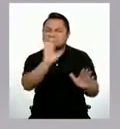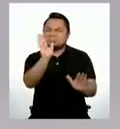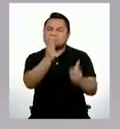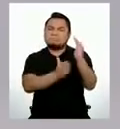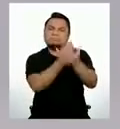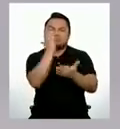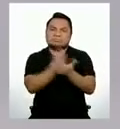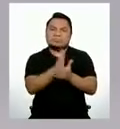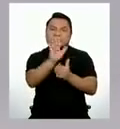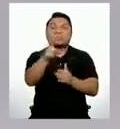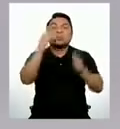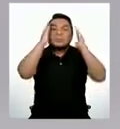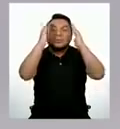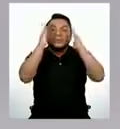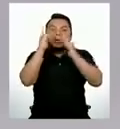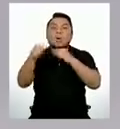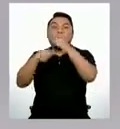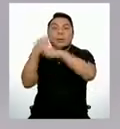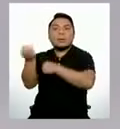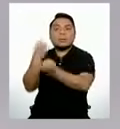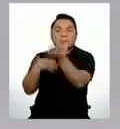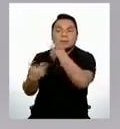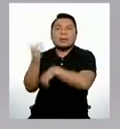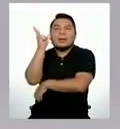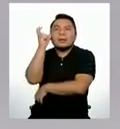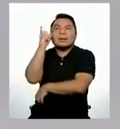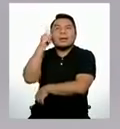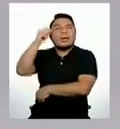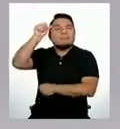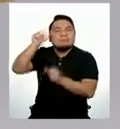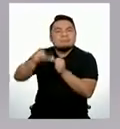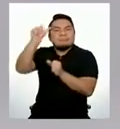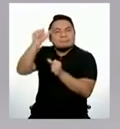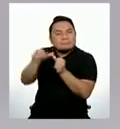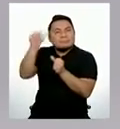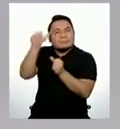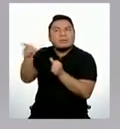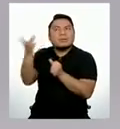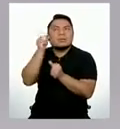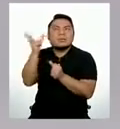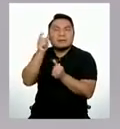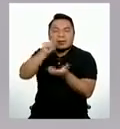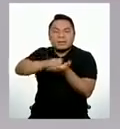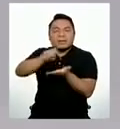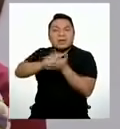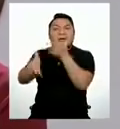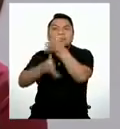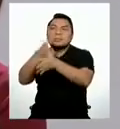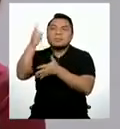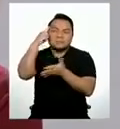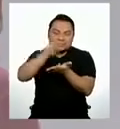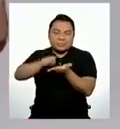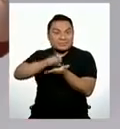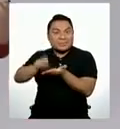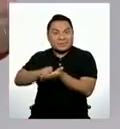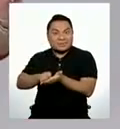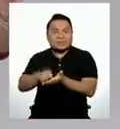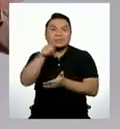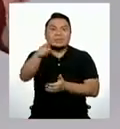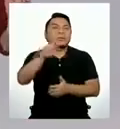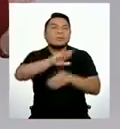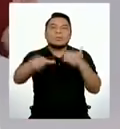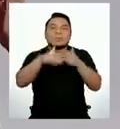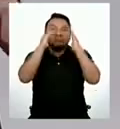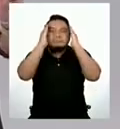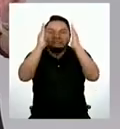Escucha muy atento cuando te estén contando y cuando terminen de contarte, anota todo lo que recuerdes en un papel. Ojo, presta